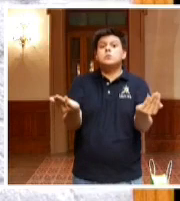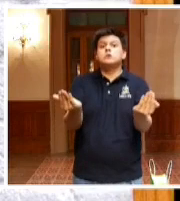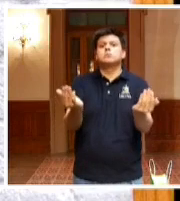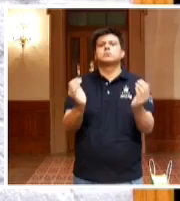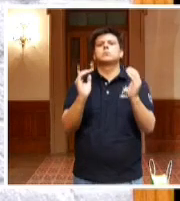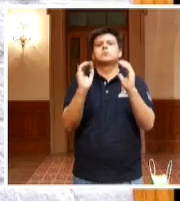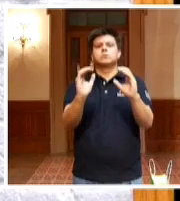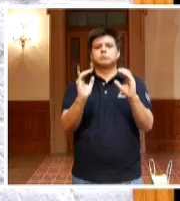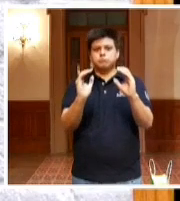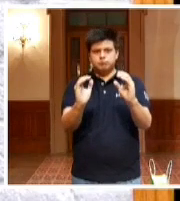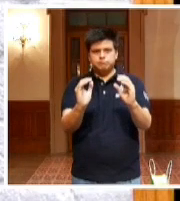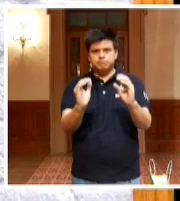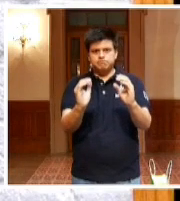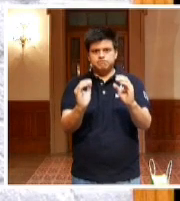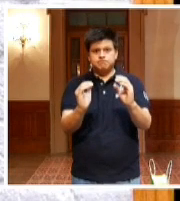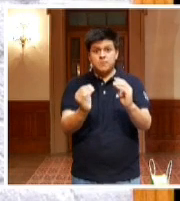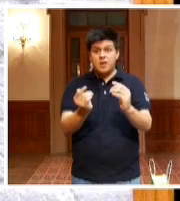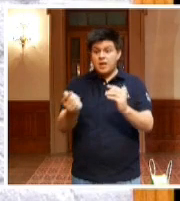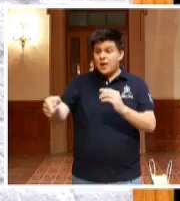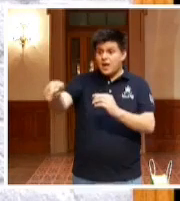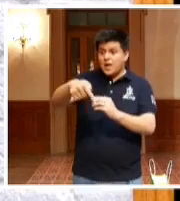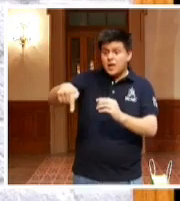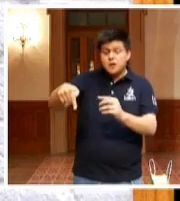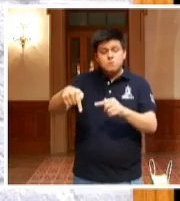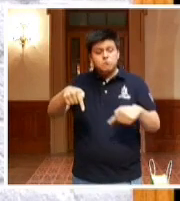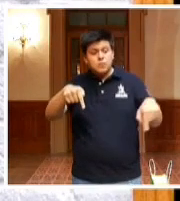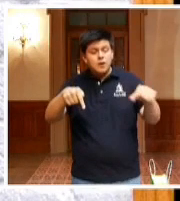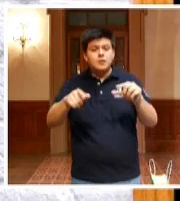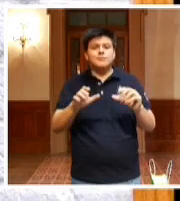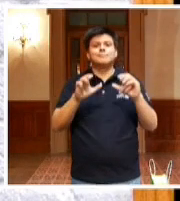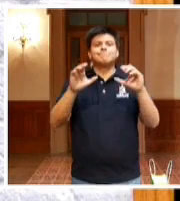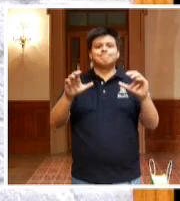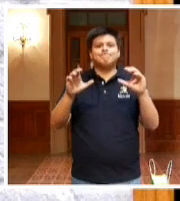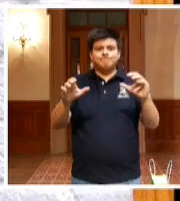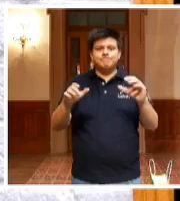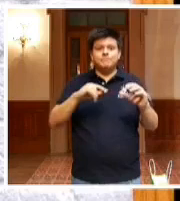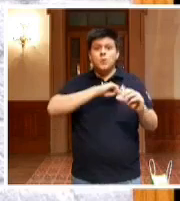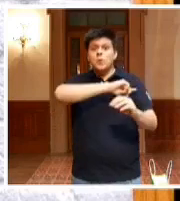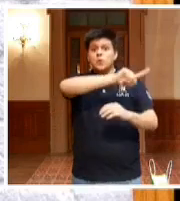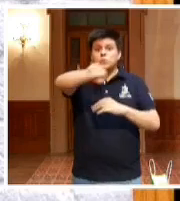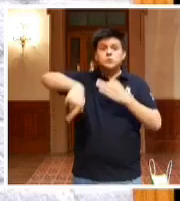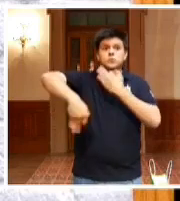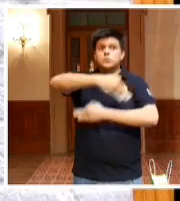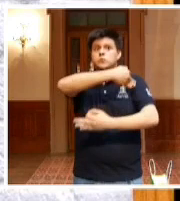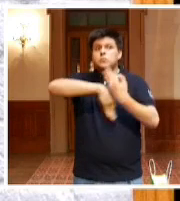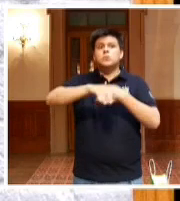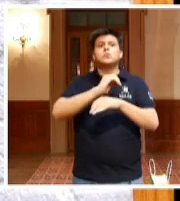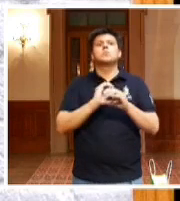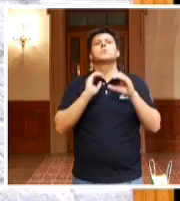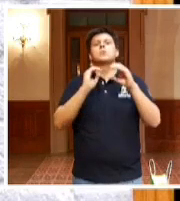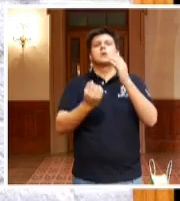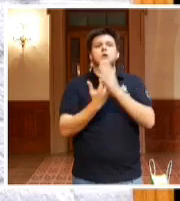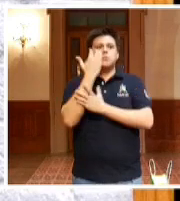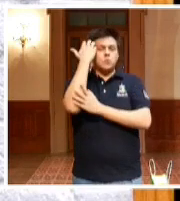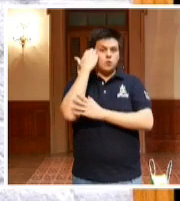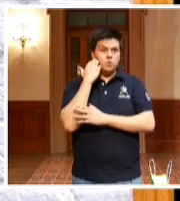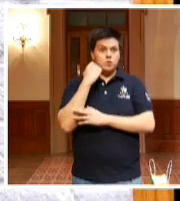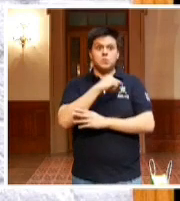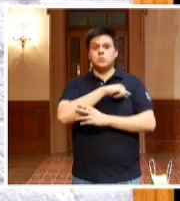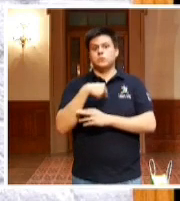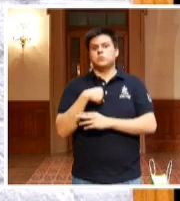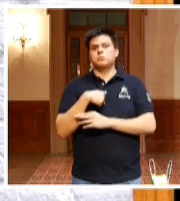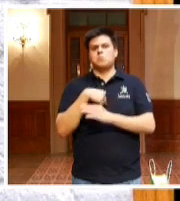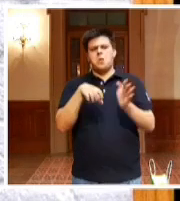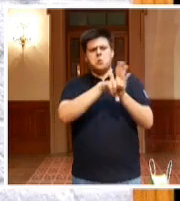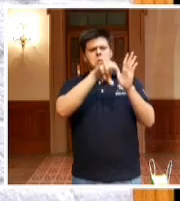se cuidan ellos y ellas se cuidan todos nos cuidamos en nuevo léon y podemos poner